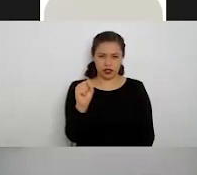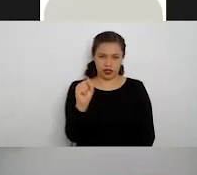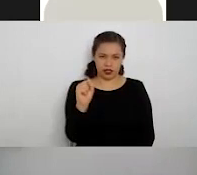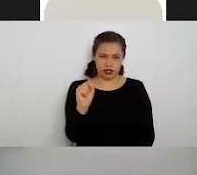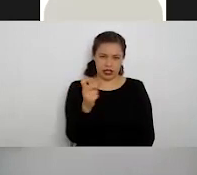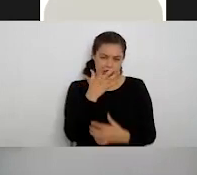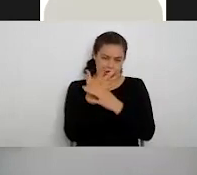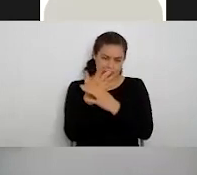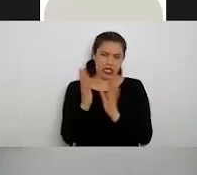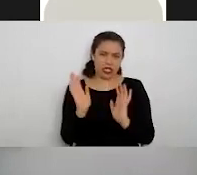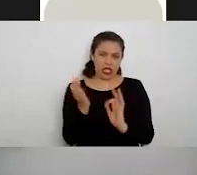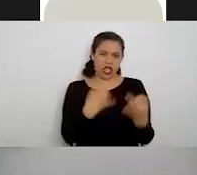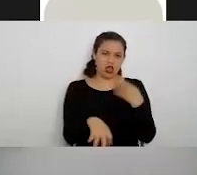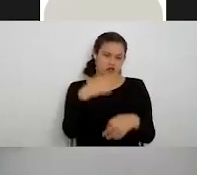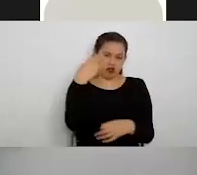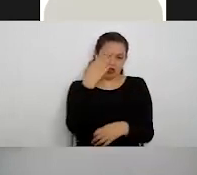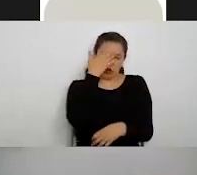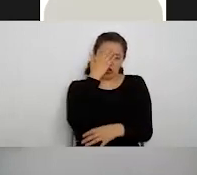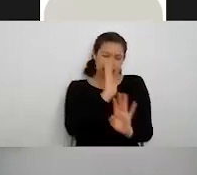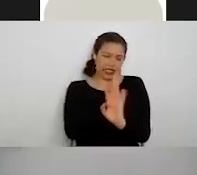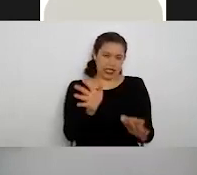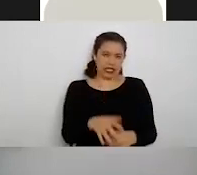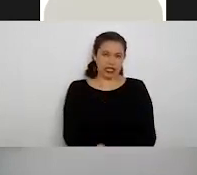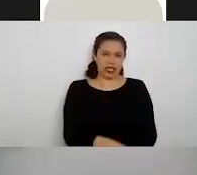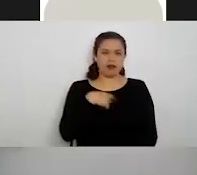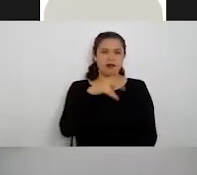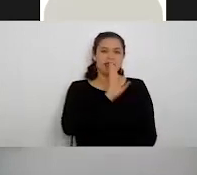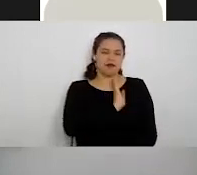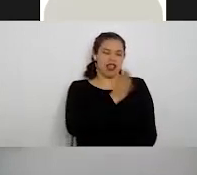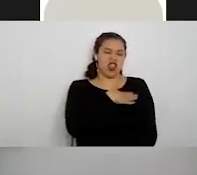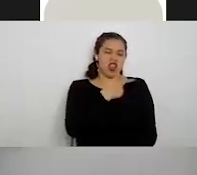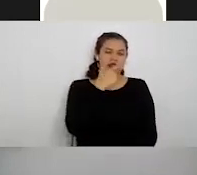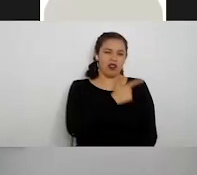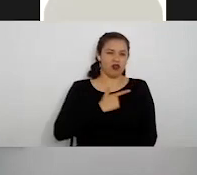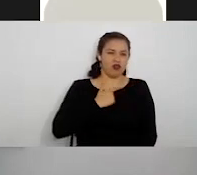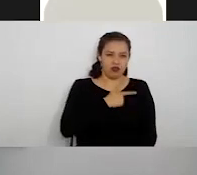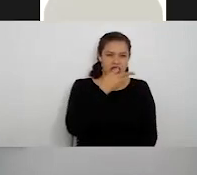JOLTS. Y ya todo el mundo sabe qué son, ¿no? Entonces, a mí me gusta ponerlo en español y decir qué son.